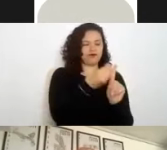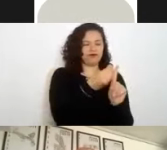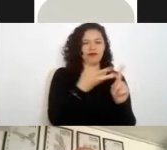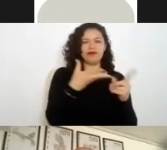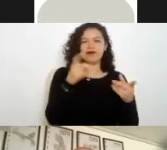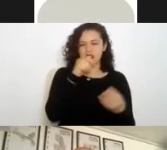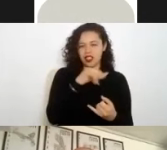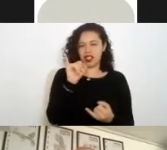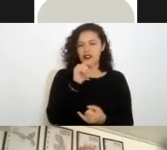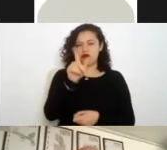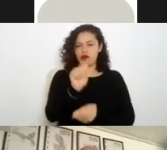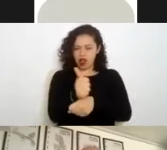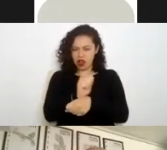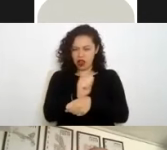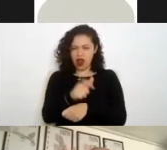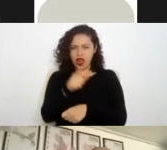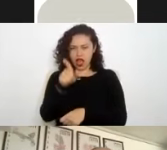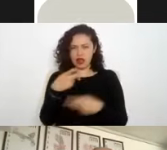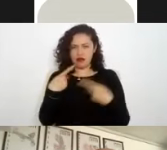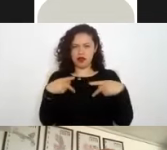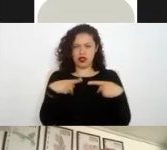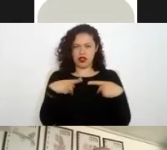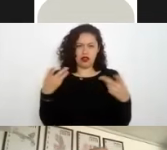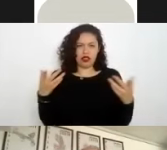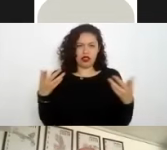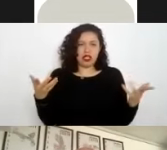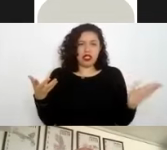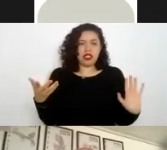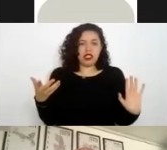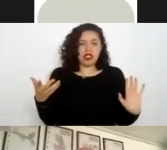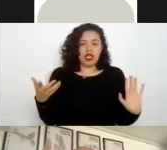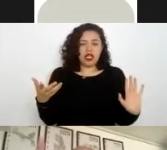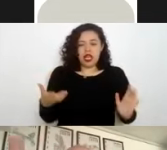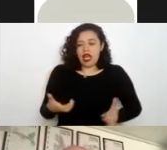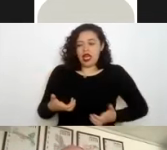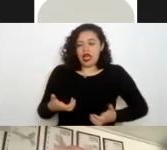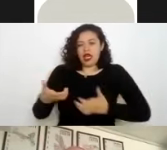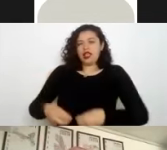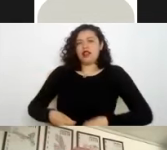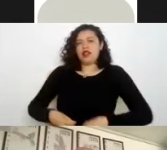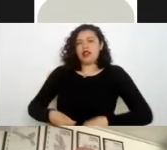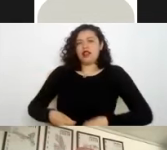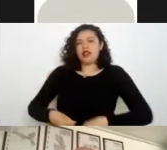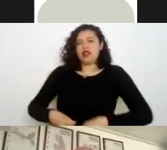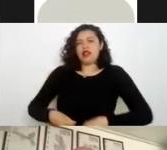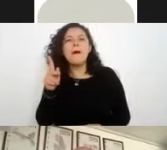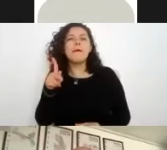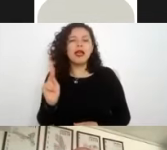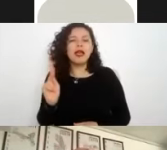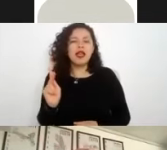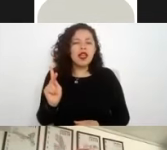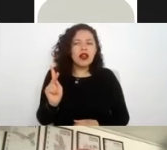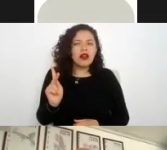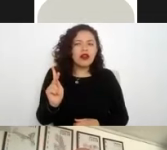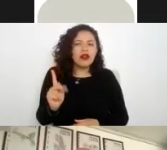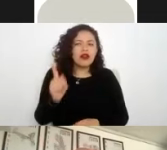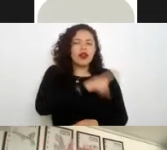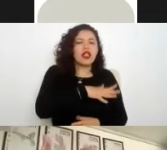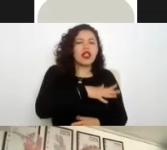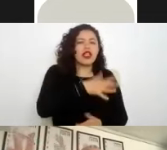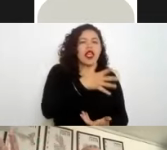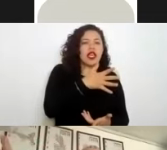vas a ayudar a personas en situación de calle, pero vas a ayudar a temas de medio ambiente. ¿Por qué?